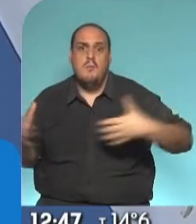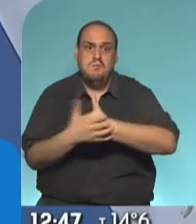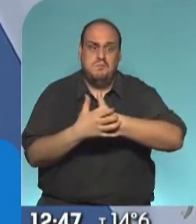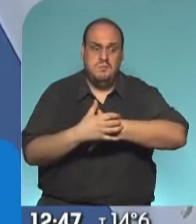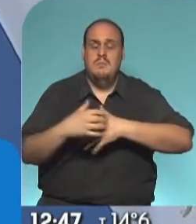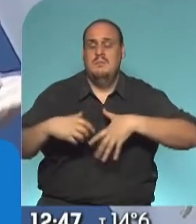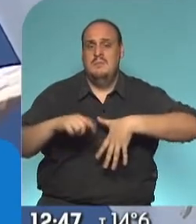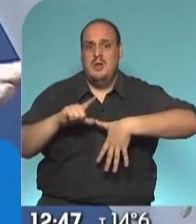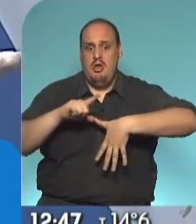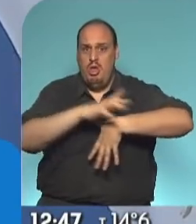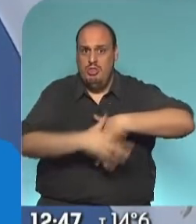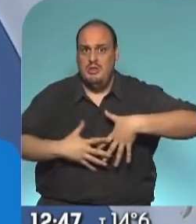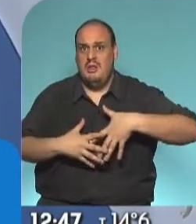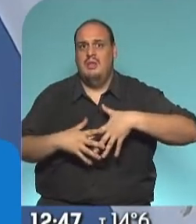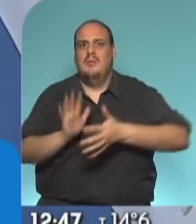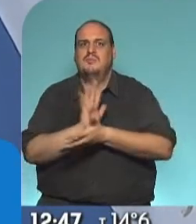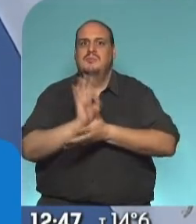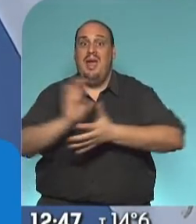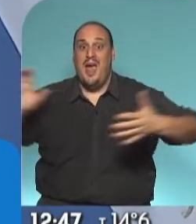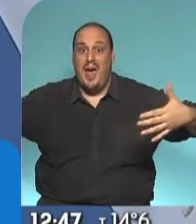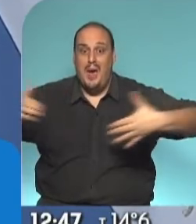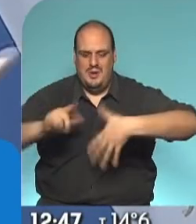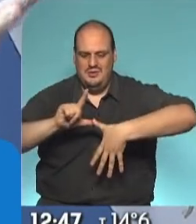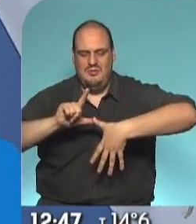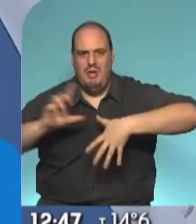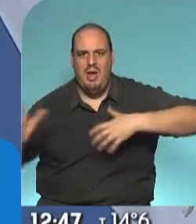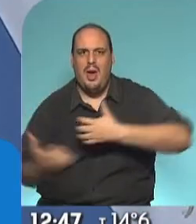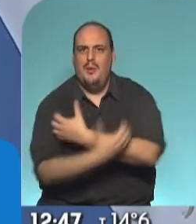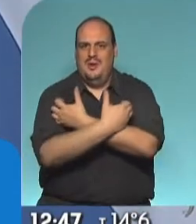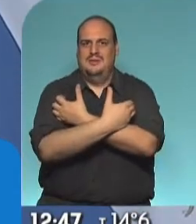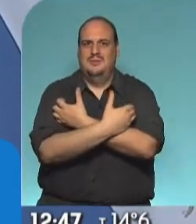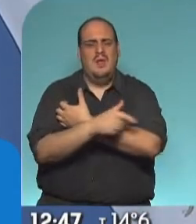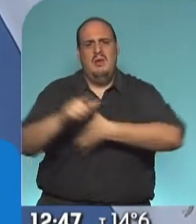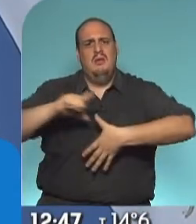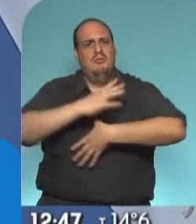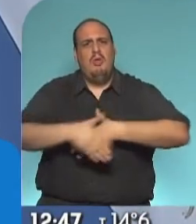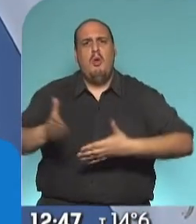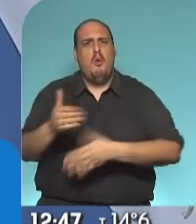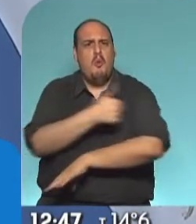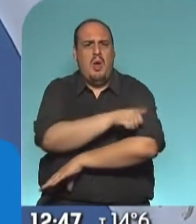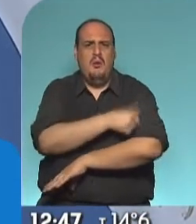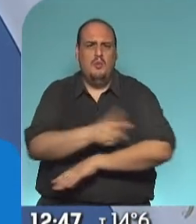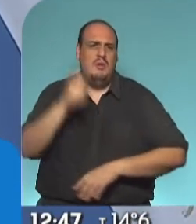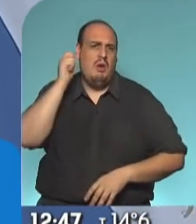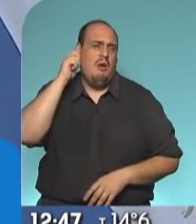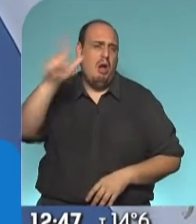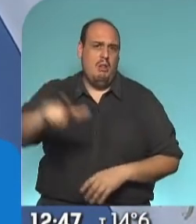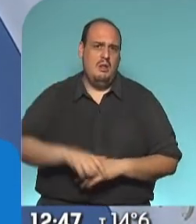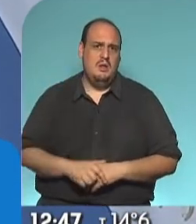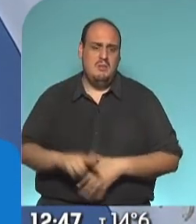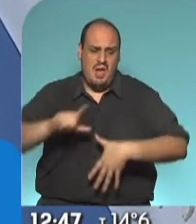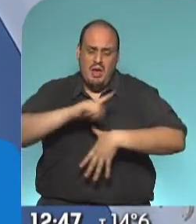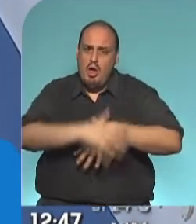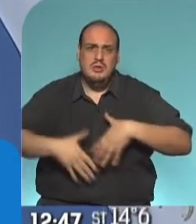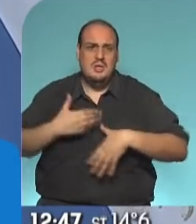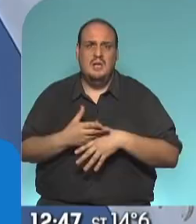continente para que todo el continente tenga la vacuna, para que todo el continente termine con la pandemia, para que